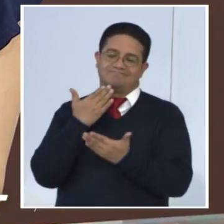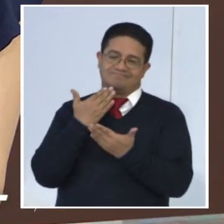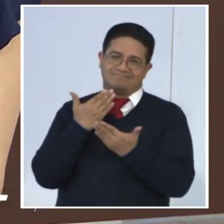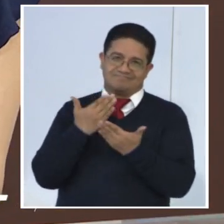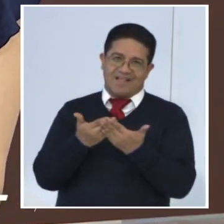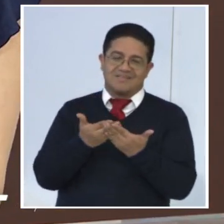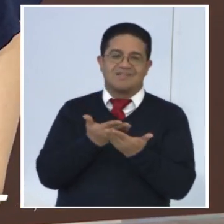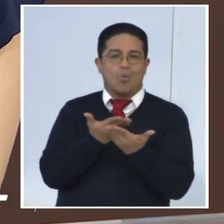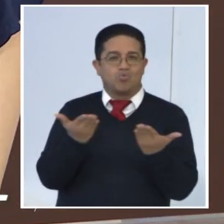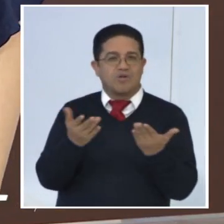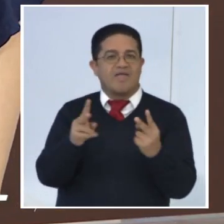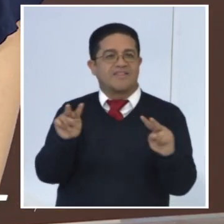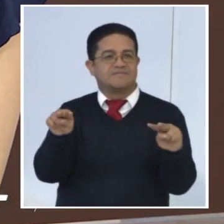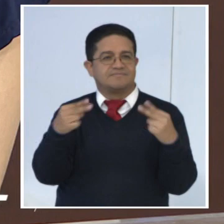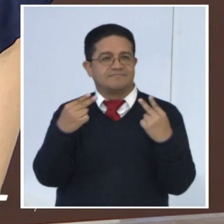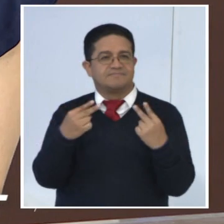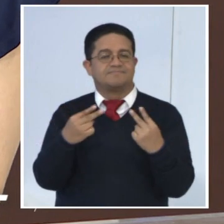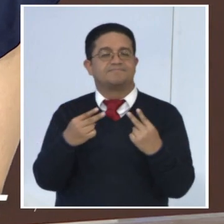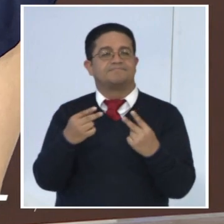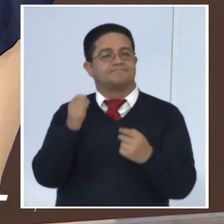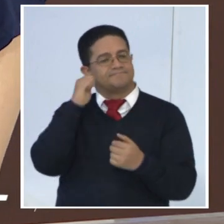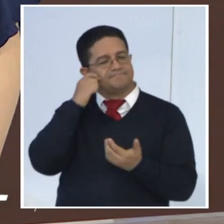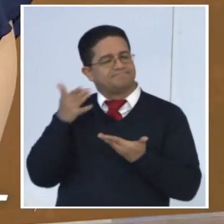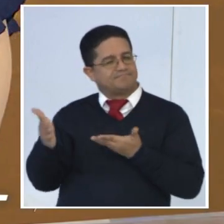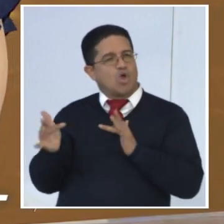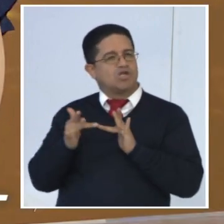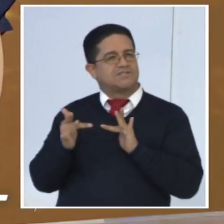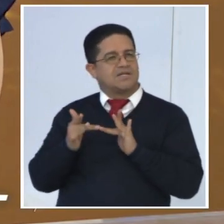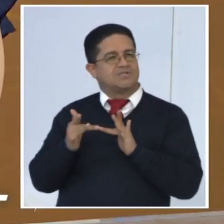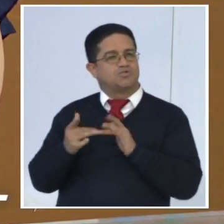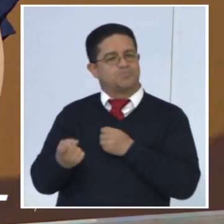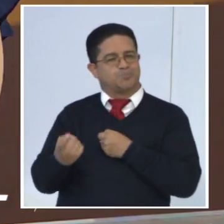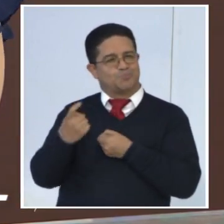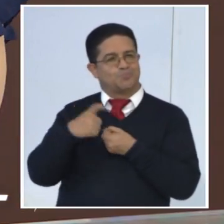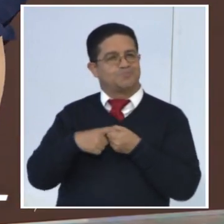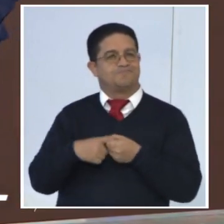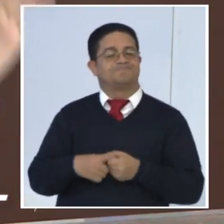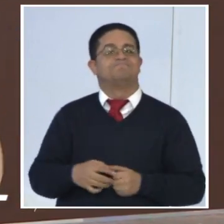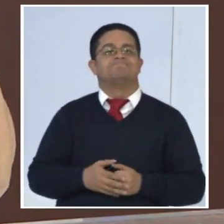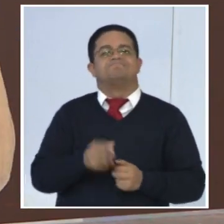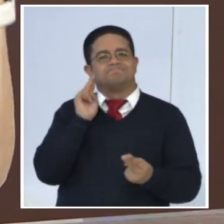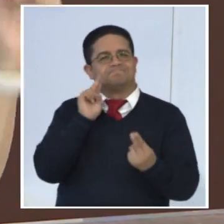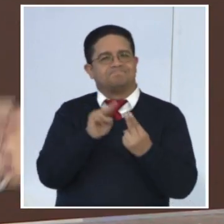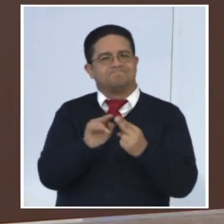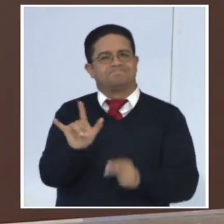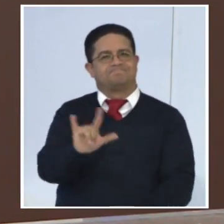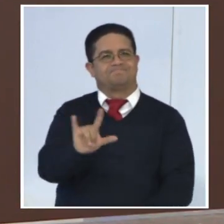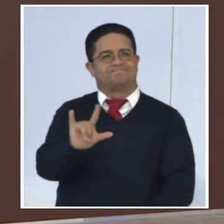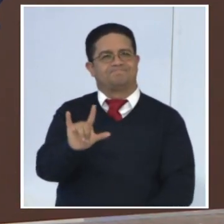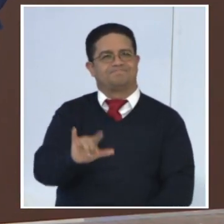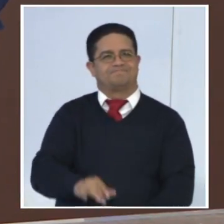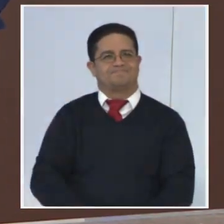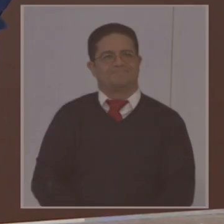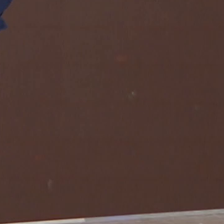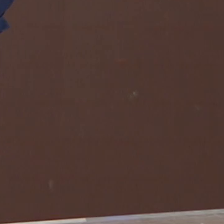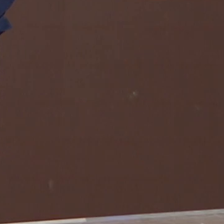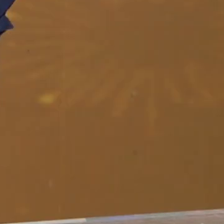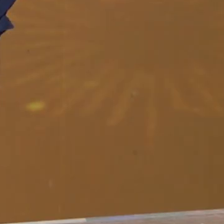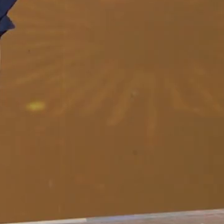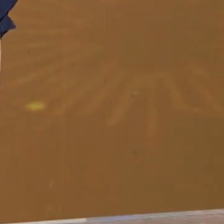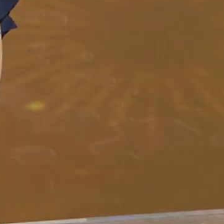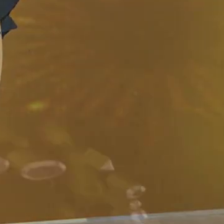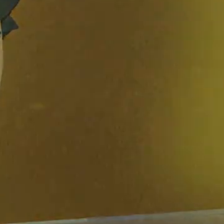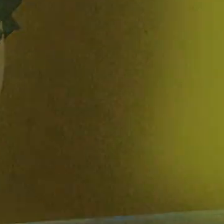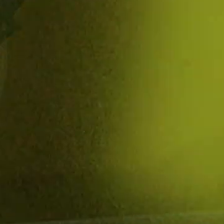ustedes por la sintonía y la participación. Nuestras redes, arroba salud-gb, arroba Daniela J. Salas. Será hasta una próxima oportunidad.